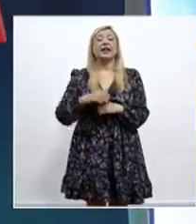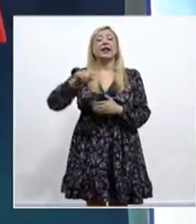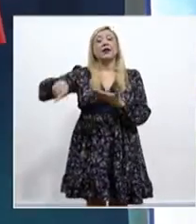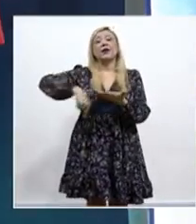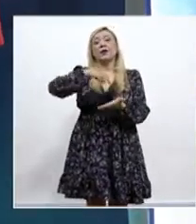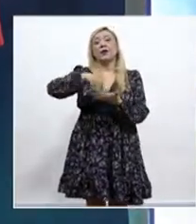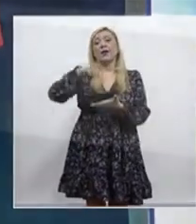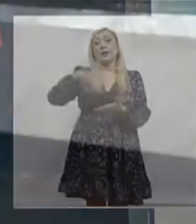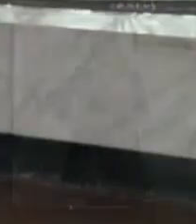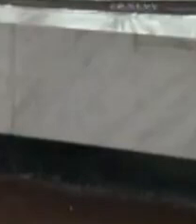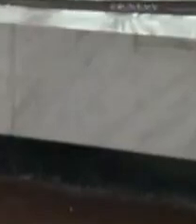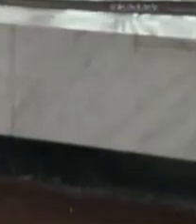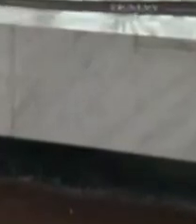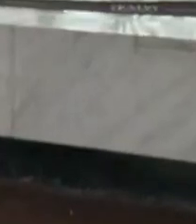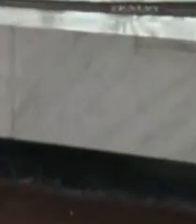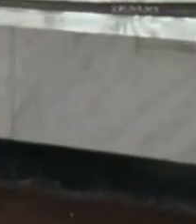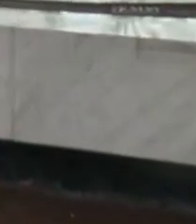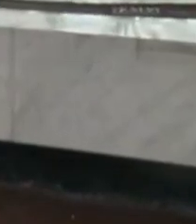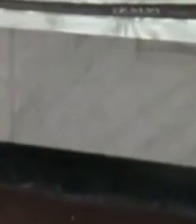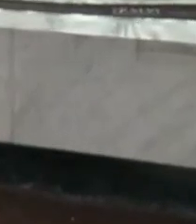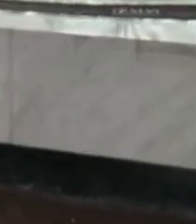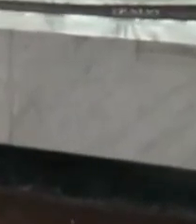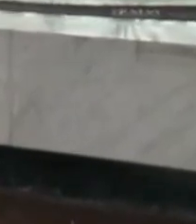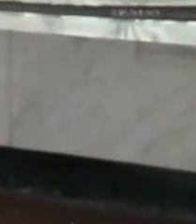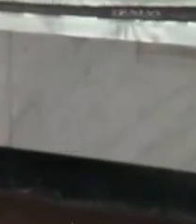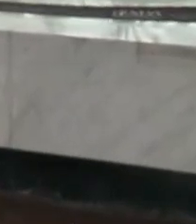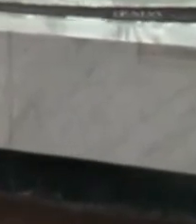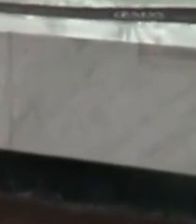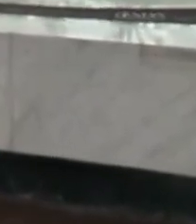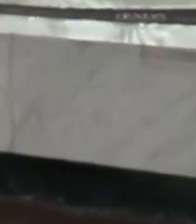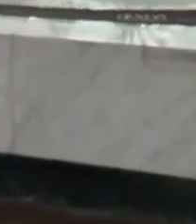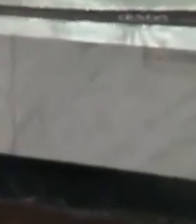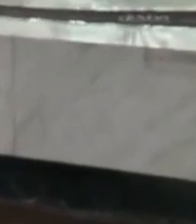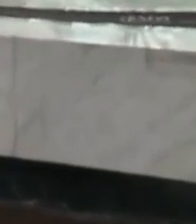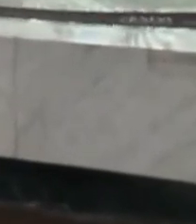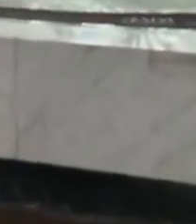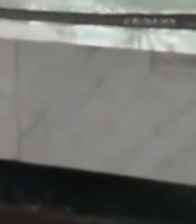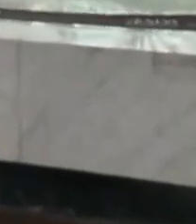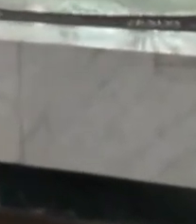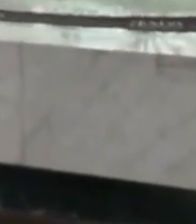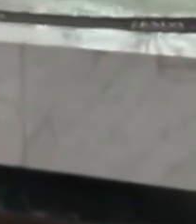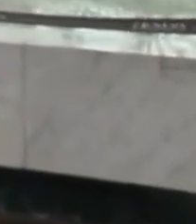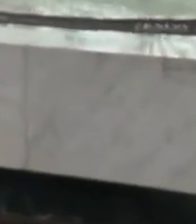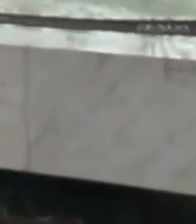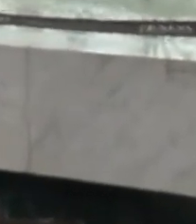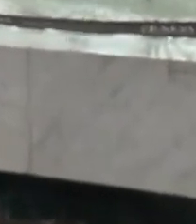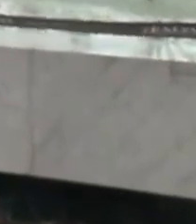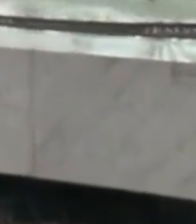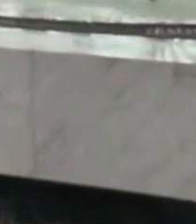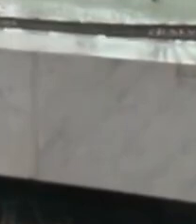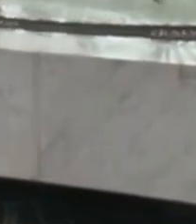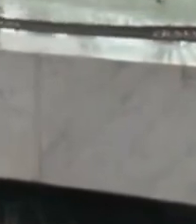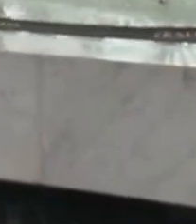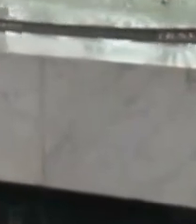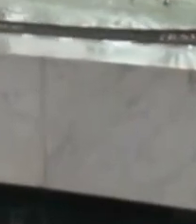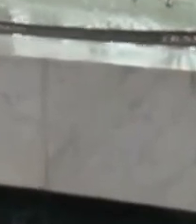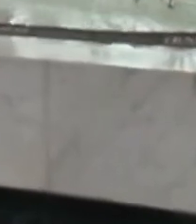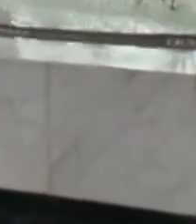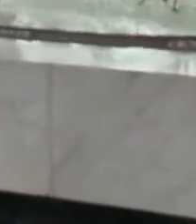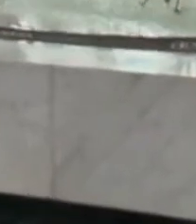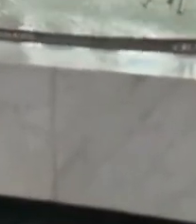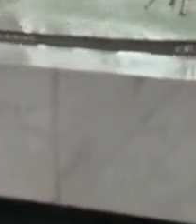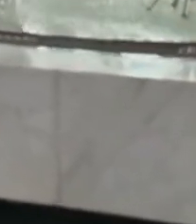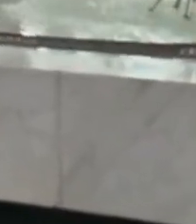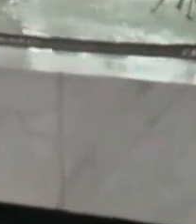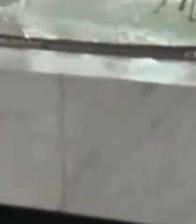centros, además de que podría afectar el principio de libre competencia al limitar la zona asignada a personas fumadoras a solo el